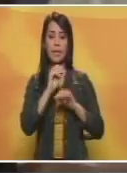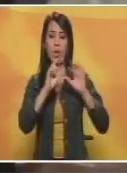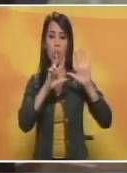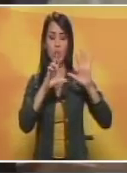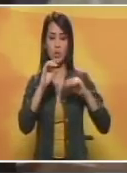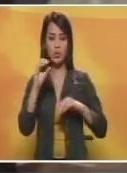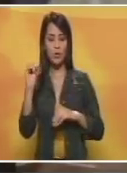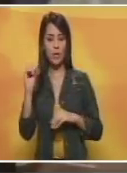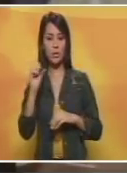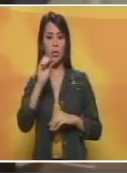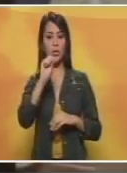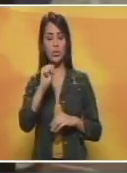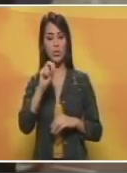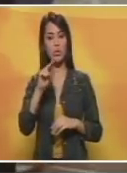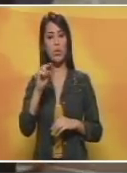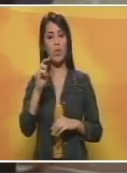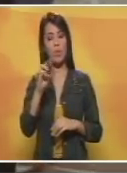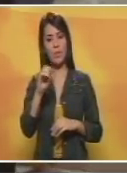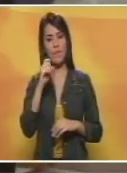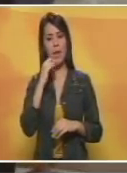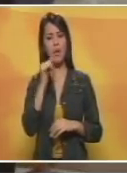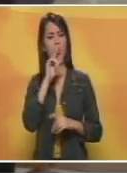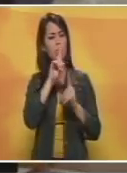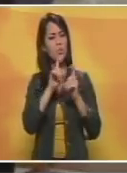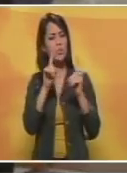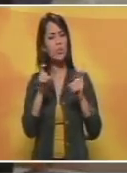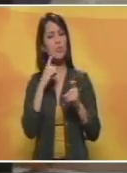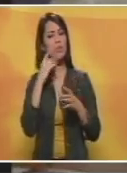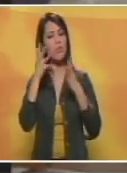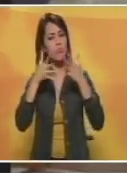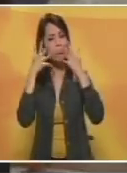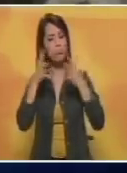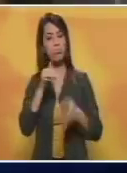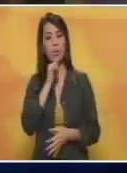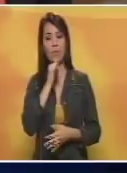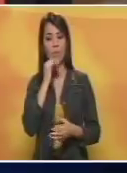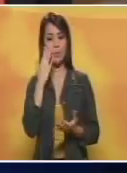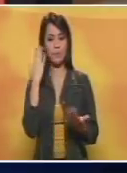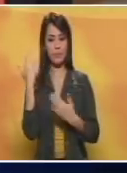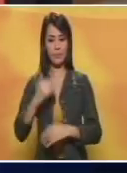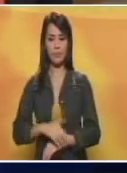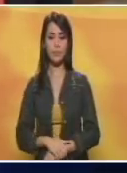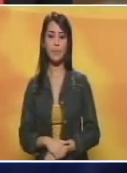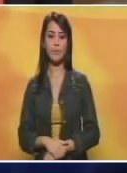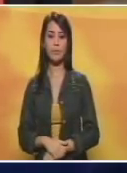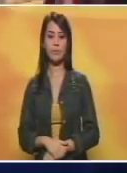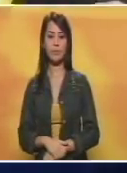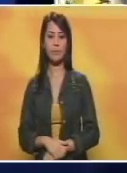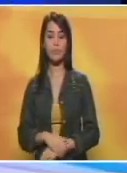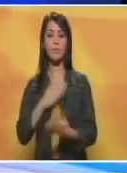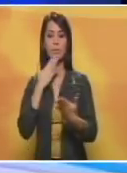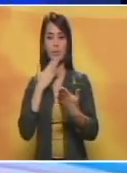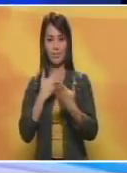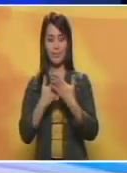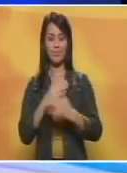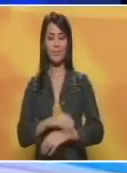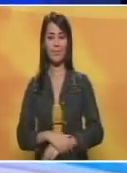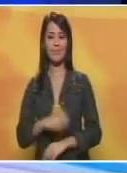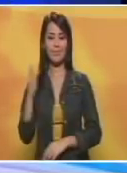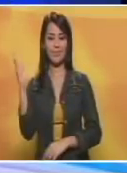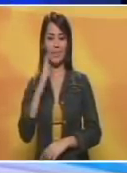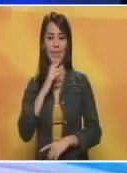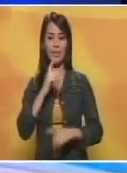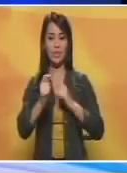se podrán realizar consultas y sugerencias con esta información retornamos el contacto los estudios gracias diana al